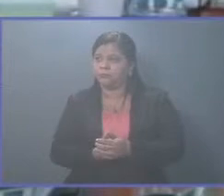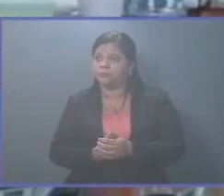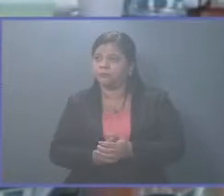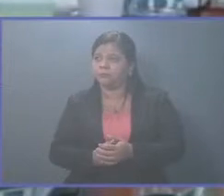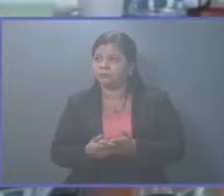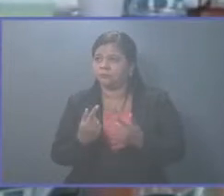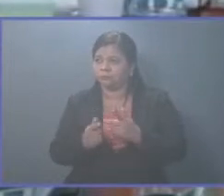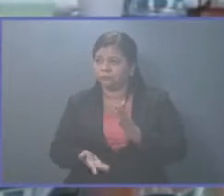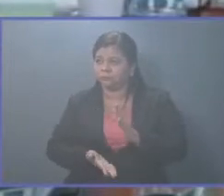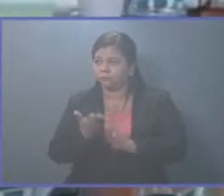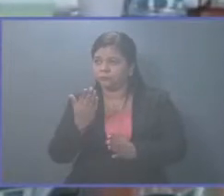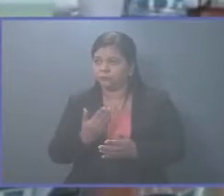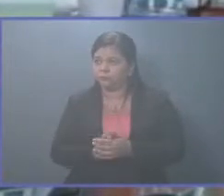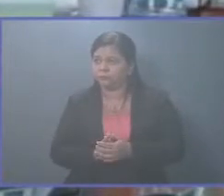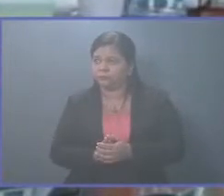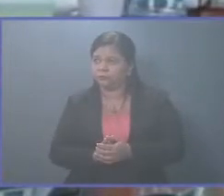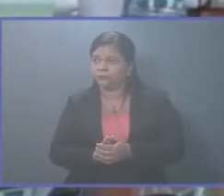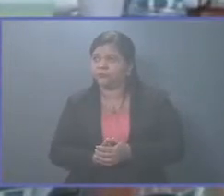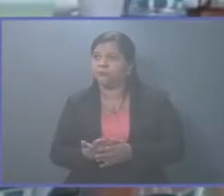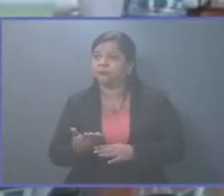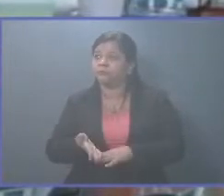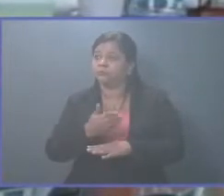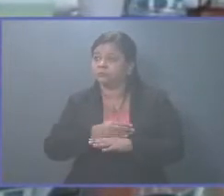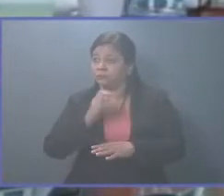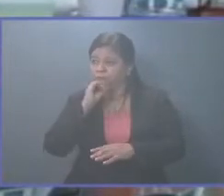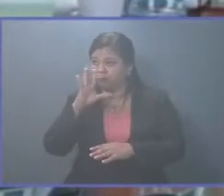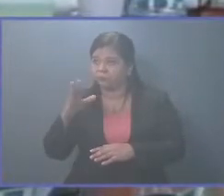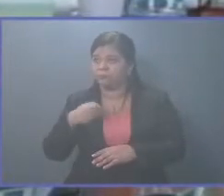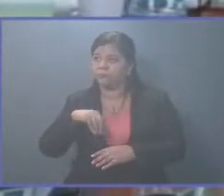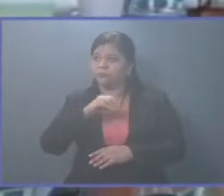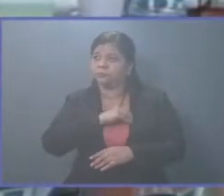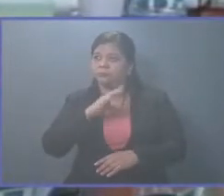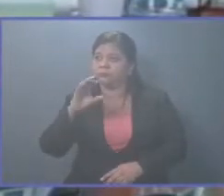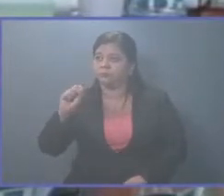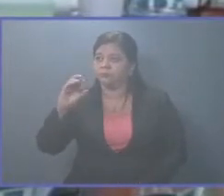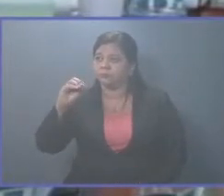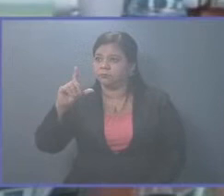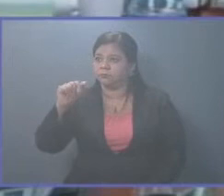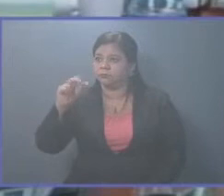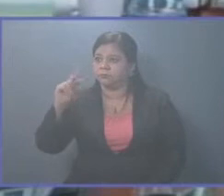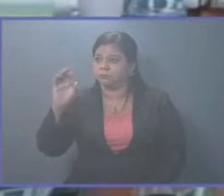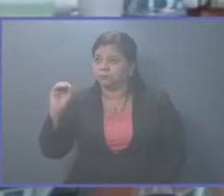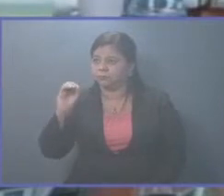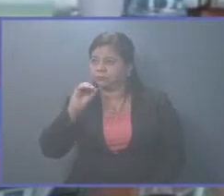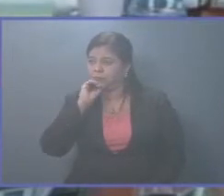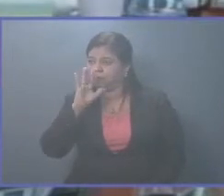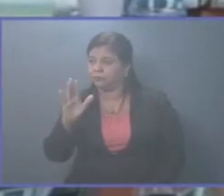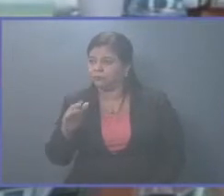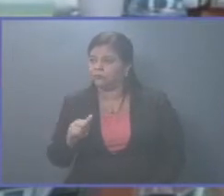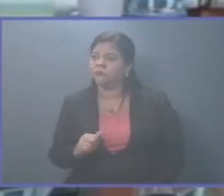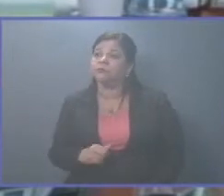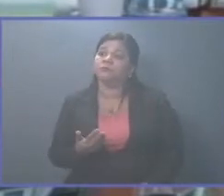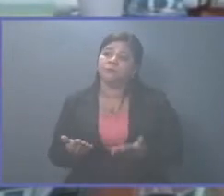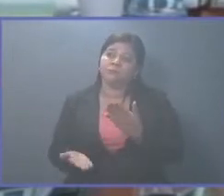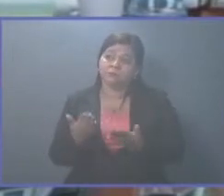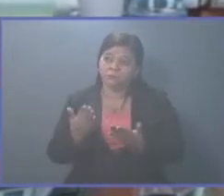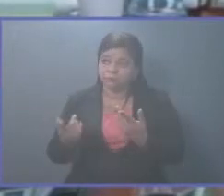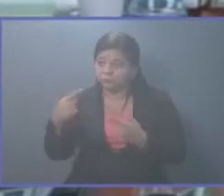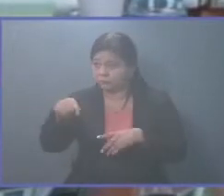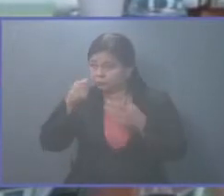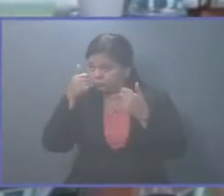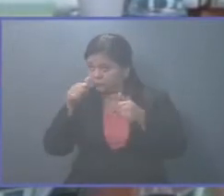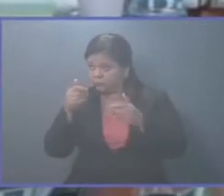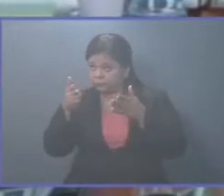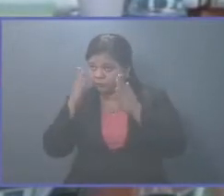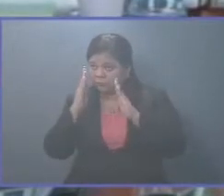todo monetario, lo que ya mencionaba el doctor Solano. Entonces, tal vez, ya que nos están escuchando, como